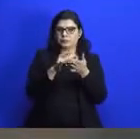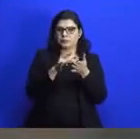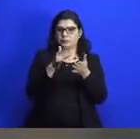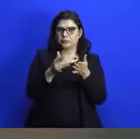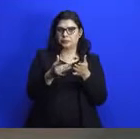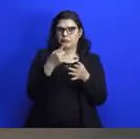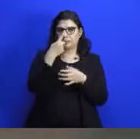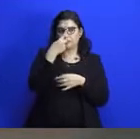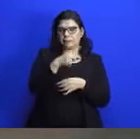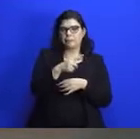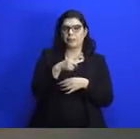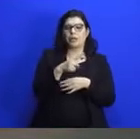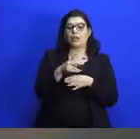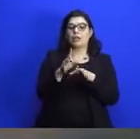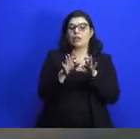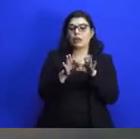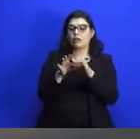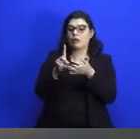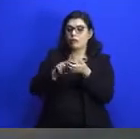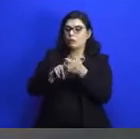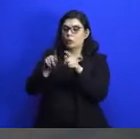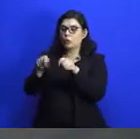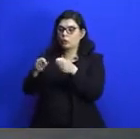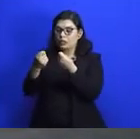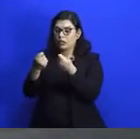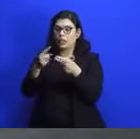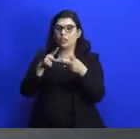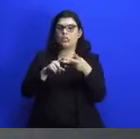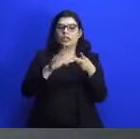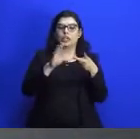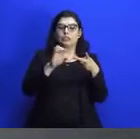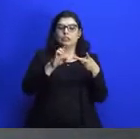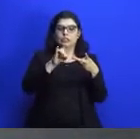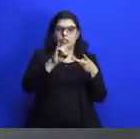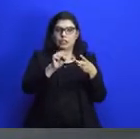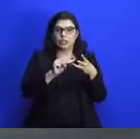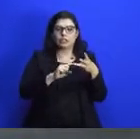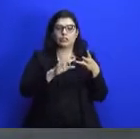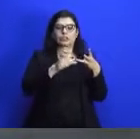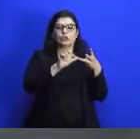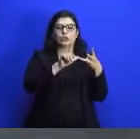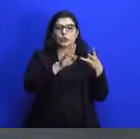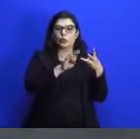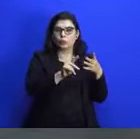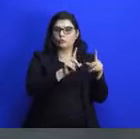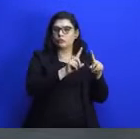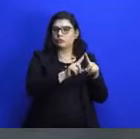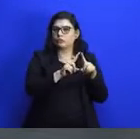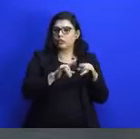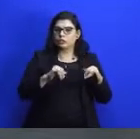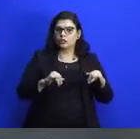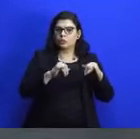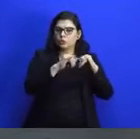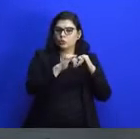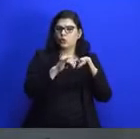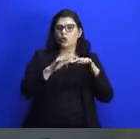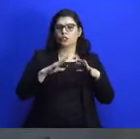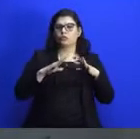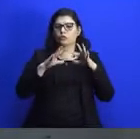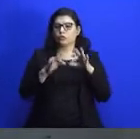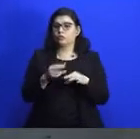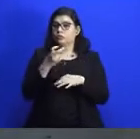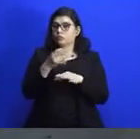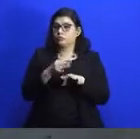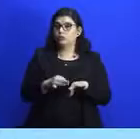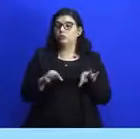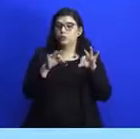y asociados que trabajan en las tiendas, en los clubes, en los centros de distribución, las distintas organizaciones, la fundación. son muy importantes